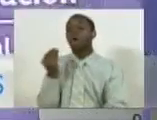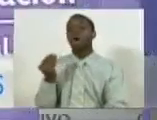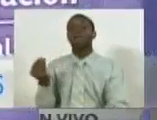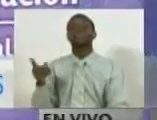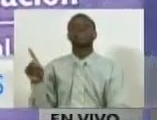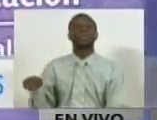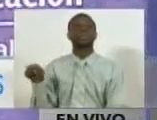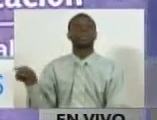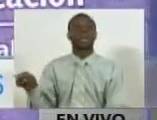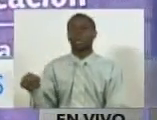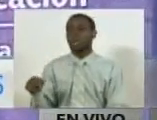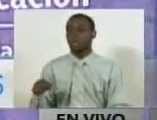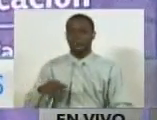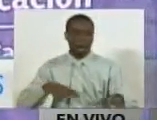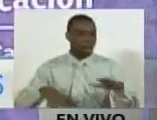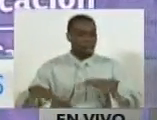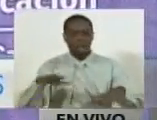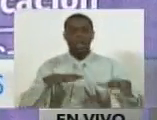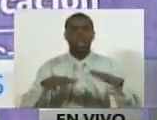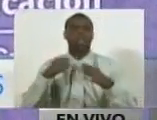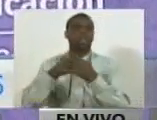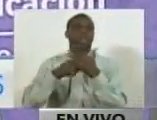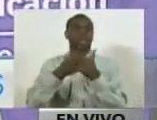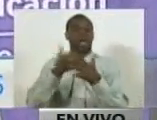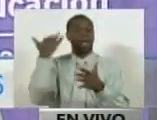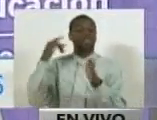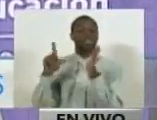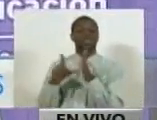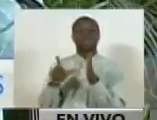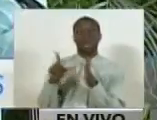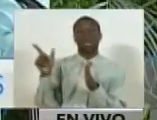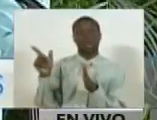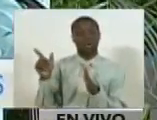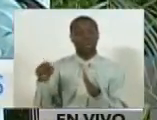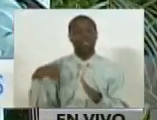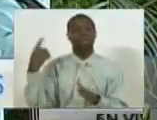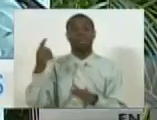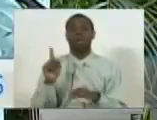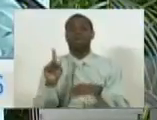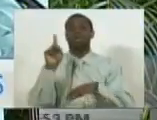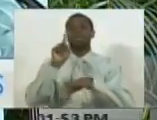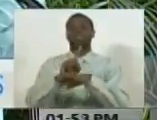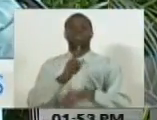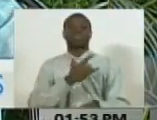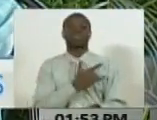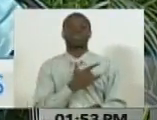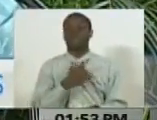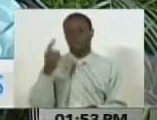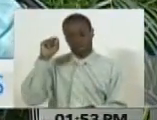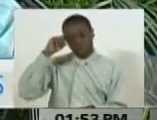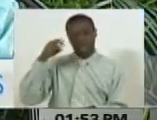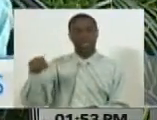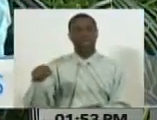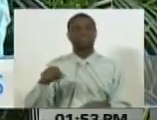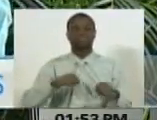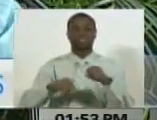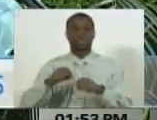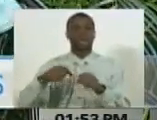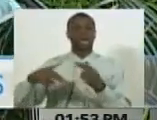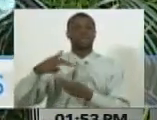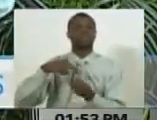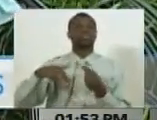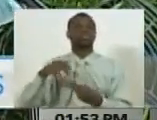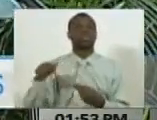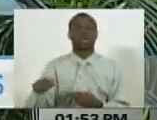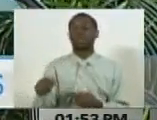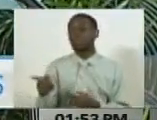rebelde y alborotador, cuando liceísta y luego como dirigente universitario, ¿verdad, Elías? Revolucionario también.